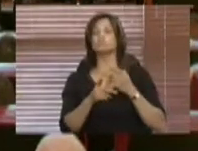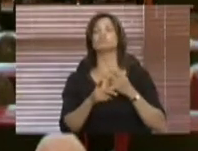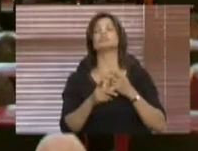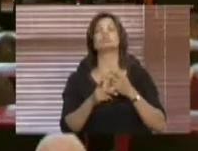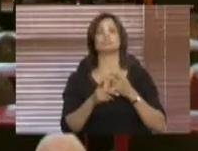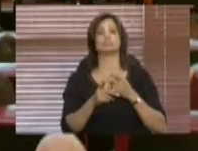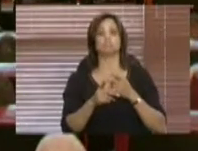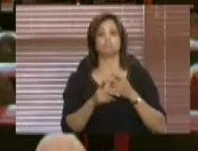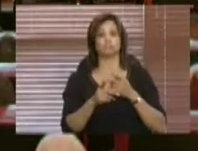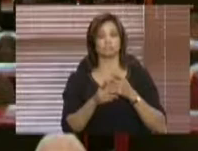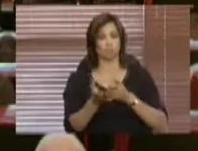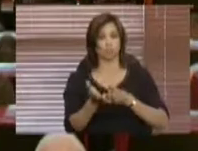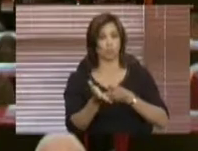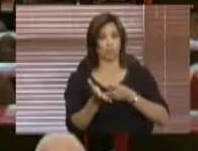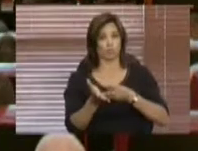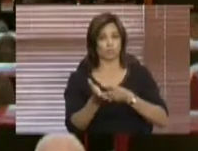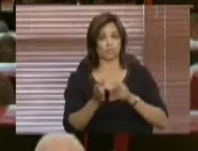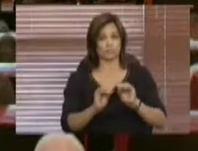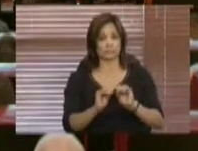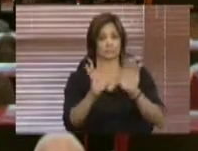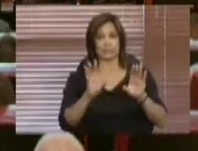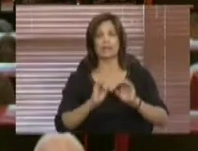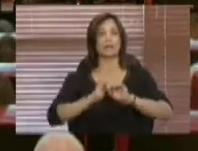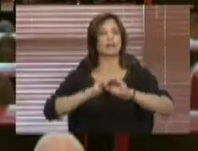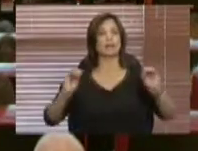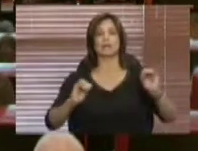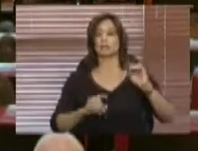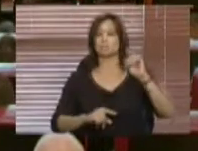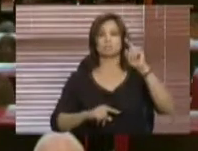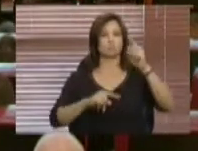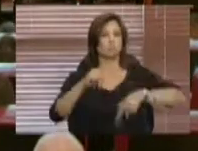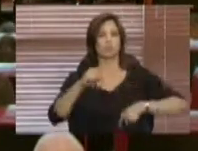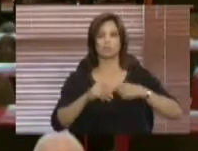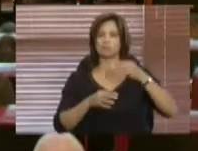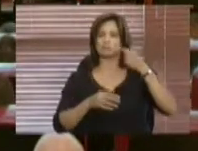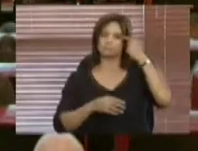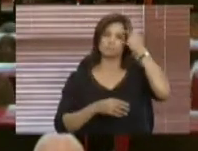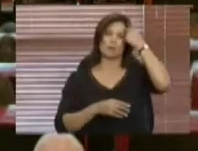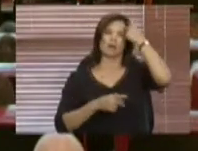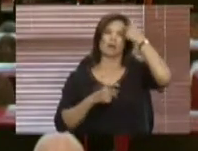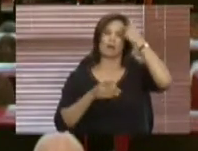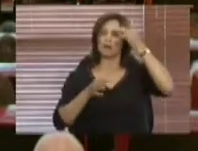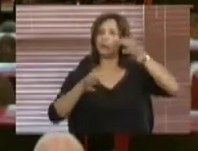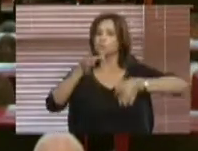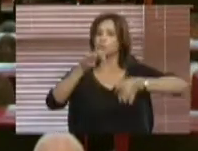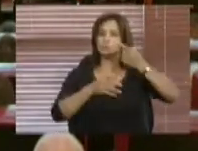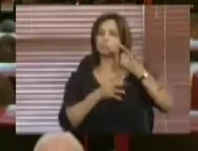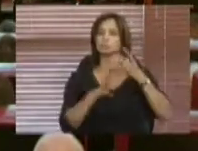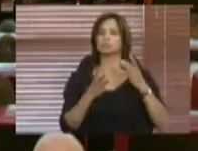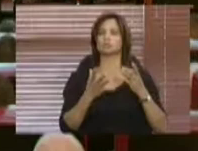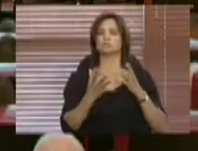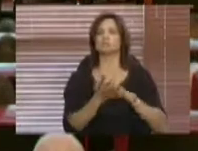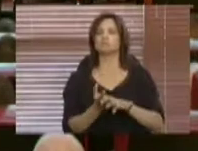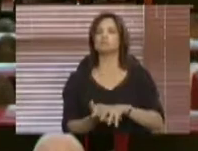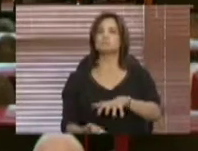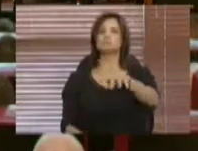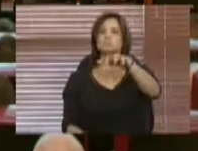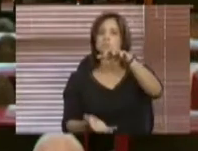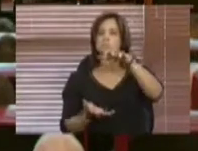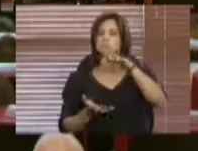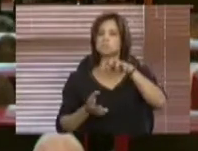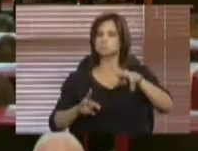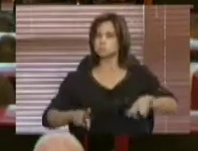probidad y honradez. Nadie puede pensar que a la justicia se va a acumular riquezas,